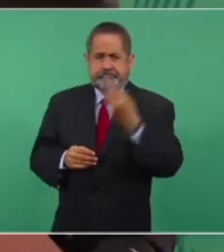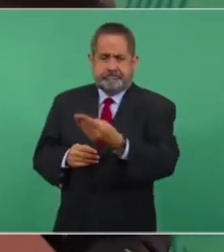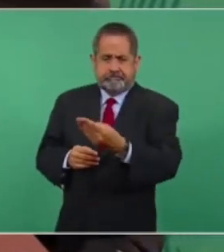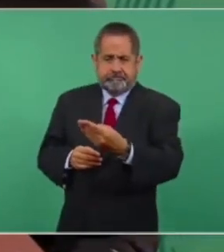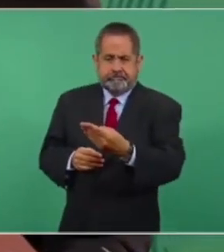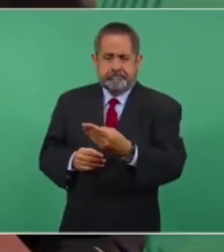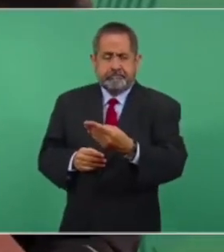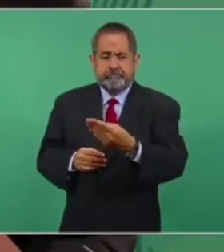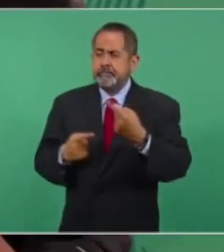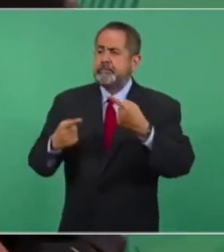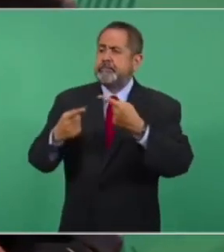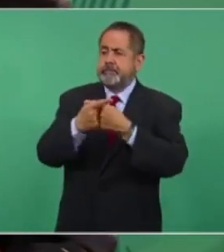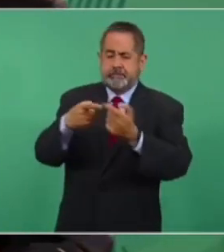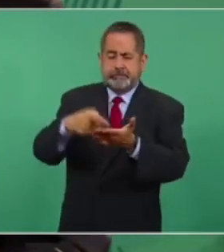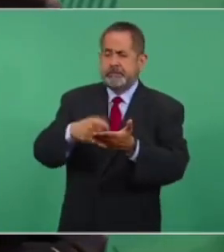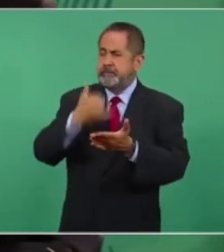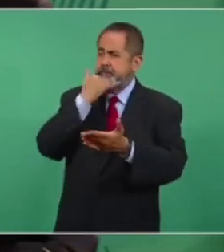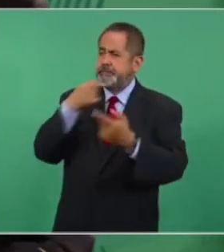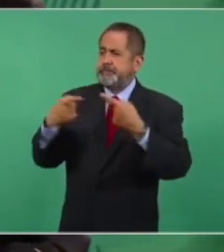una controversia,